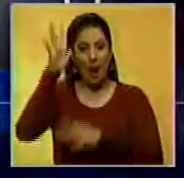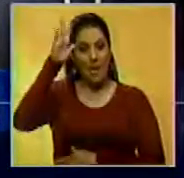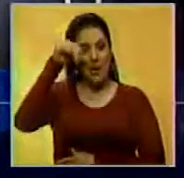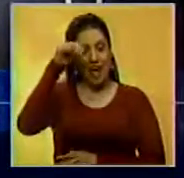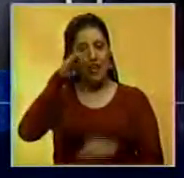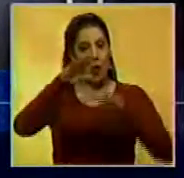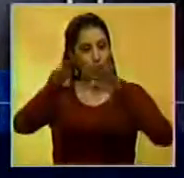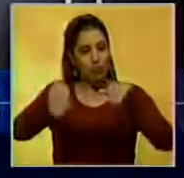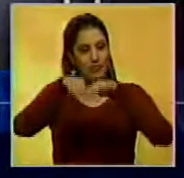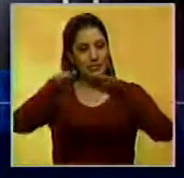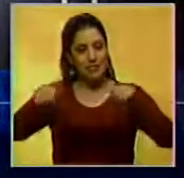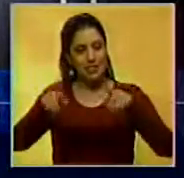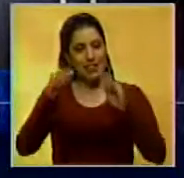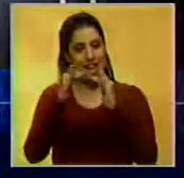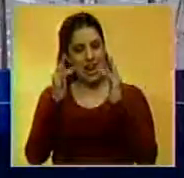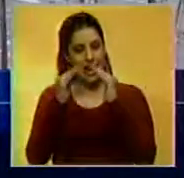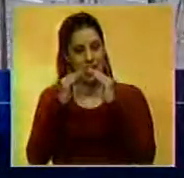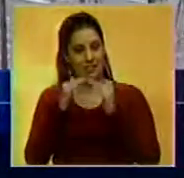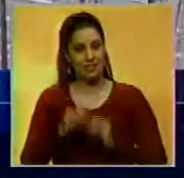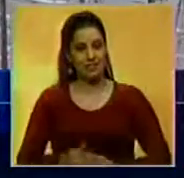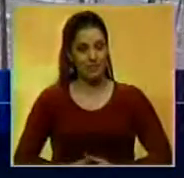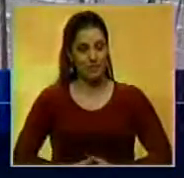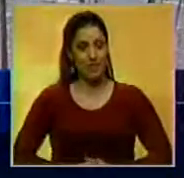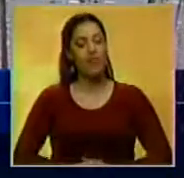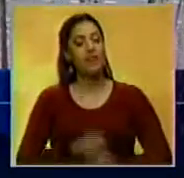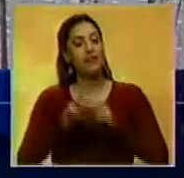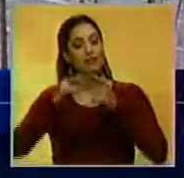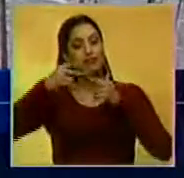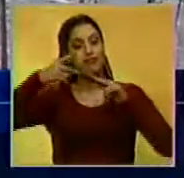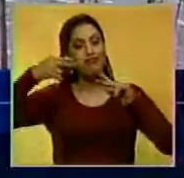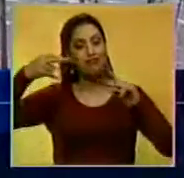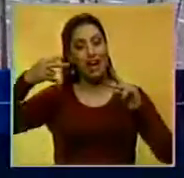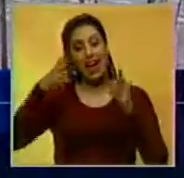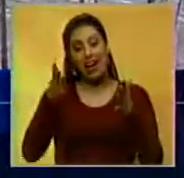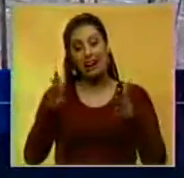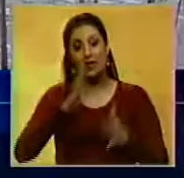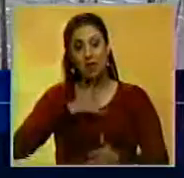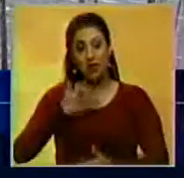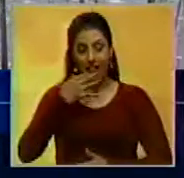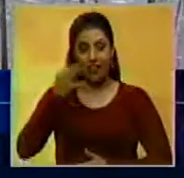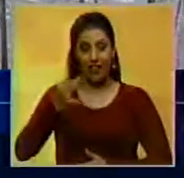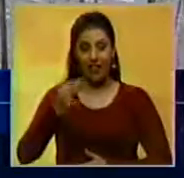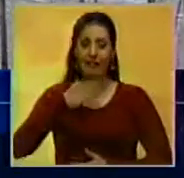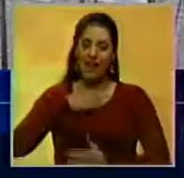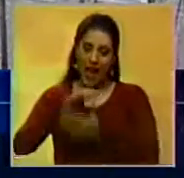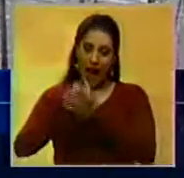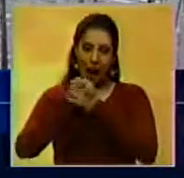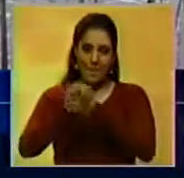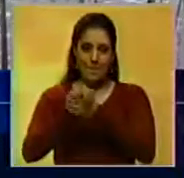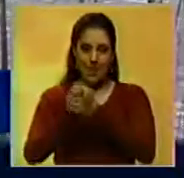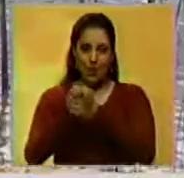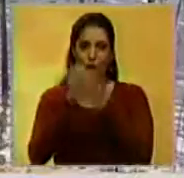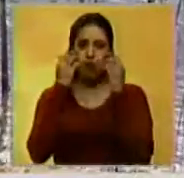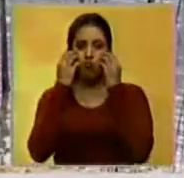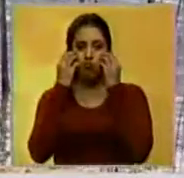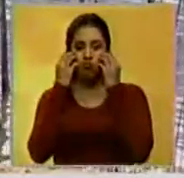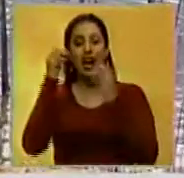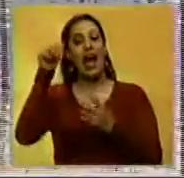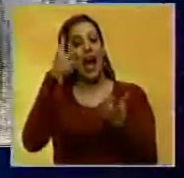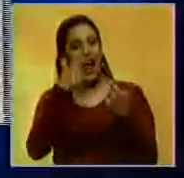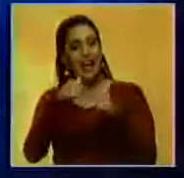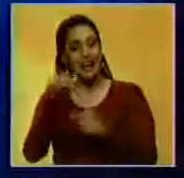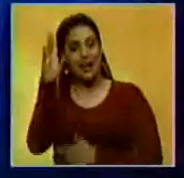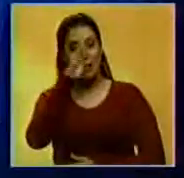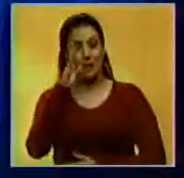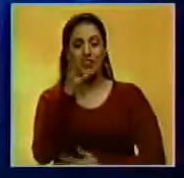y nadar en la piscina de casa. Genética de campeón él ya tiene, ¿verdad, mi amigo Gregorio Rojas? Desde Río de Janeiro,